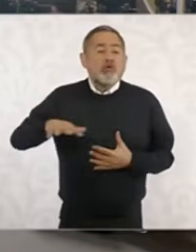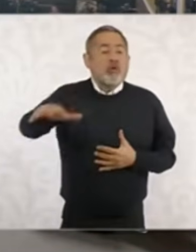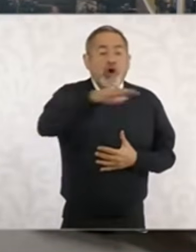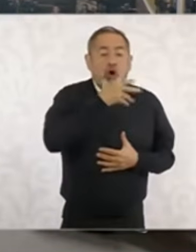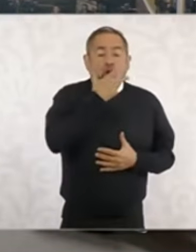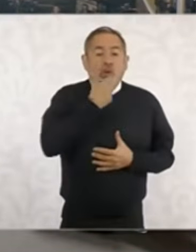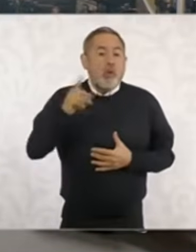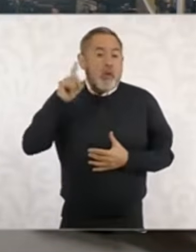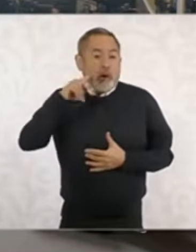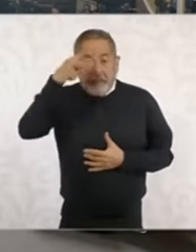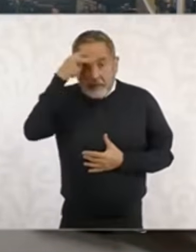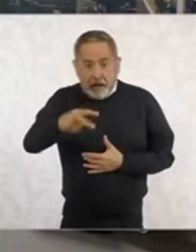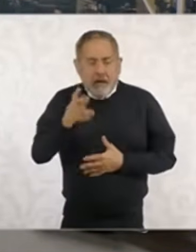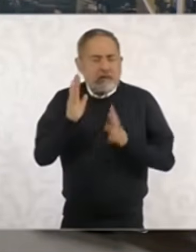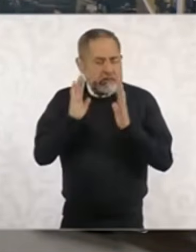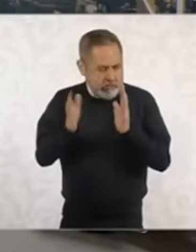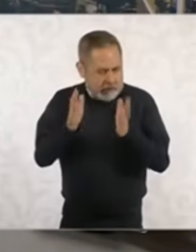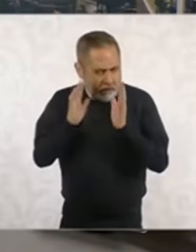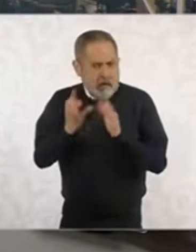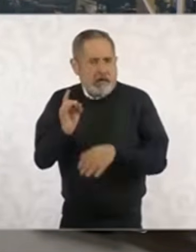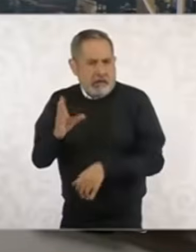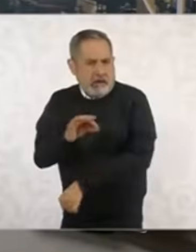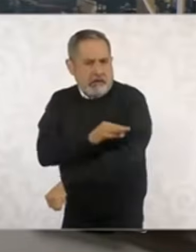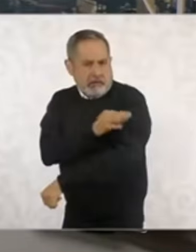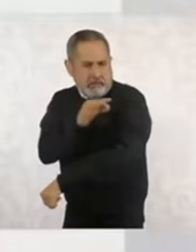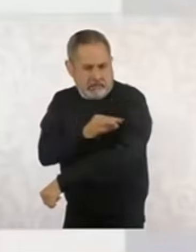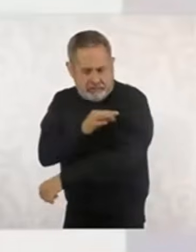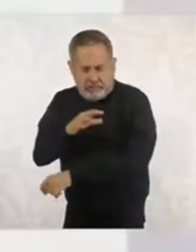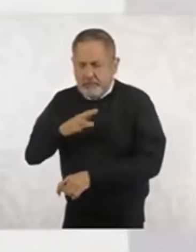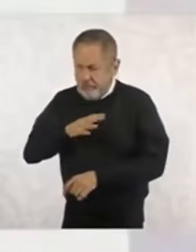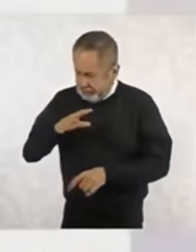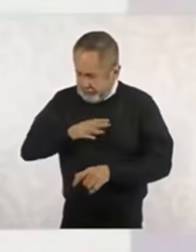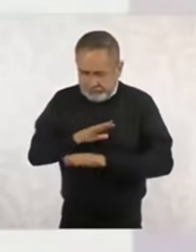está vacunado. Eso es muy importante.